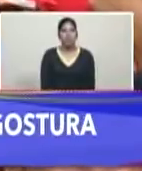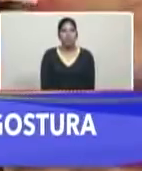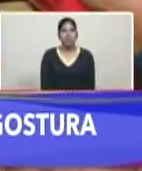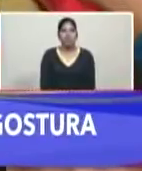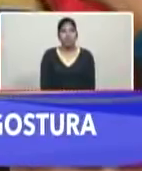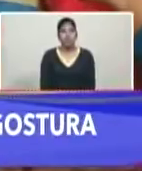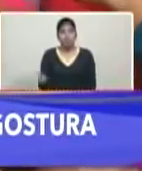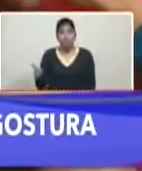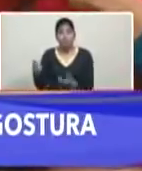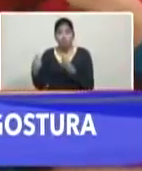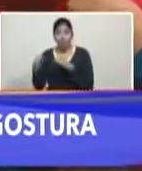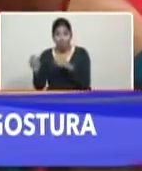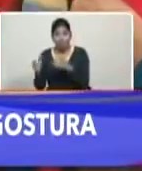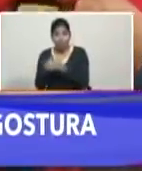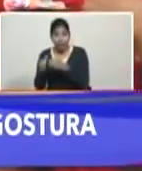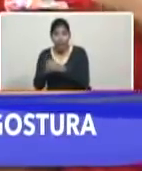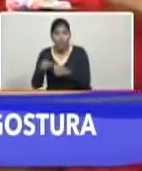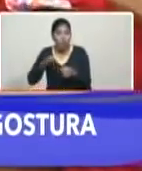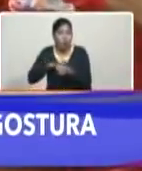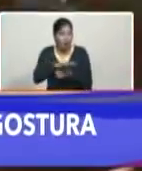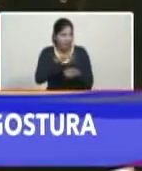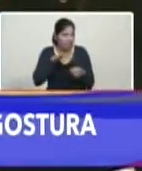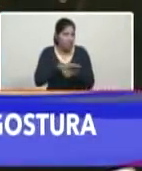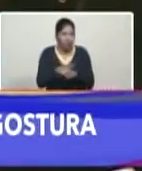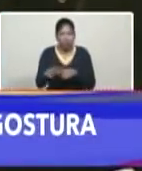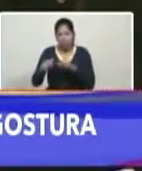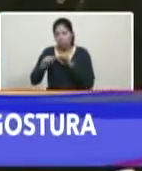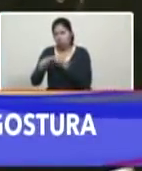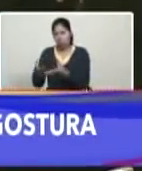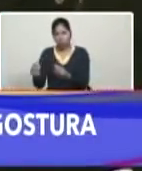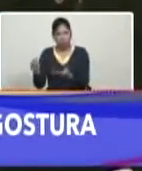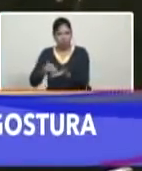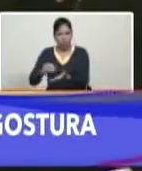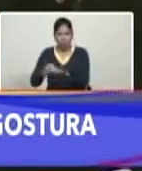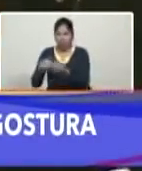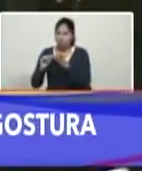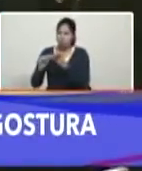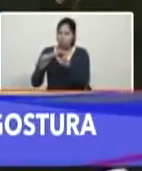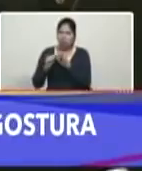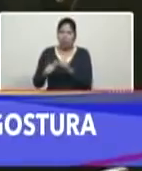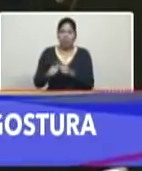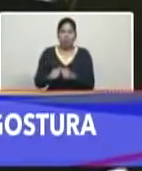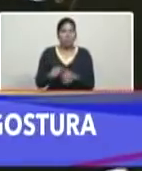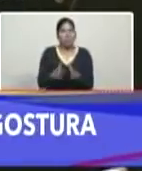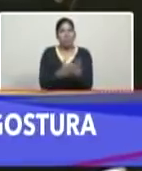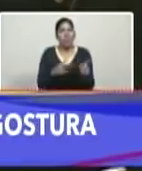Lo han intentado y lo intentarán muchas veces,